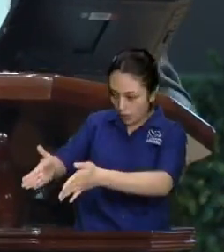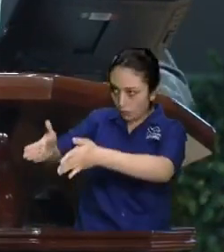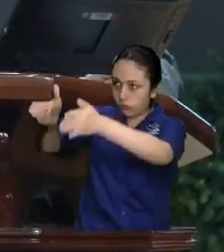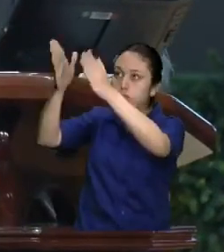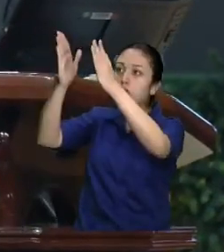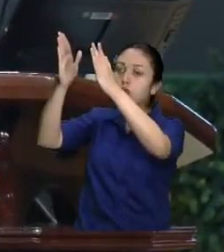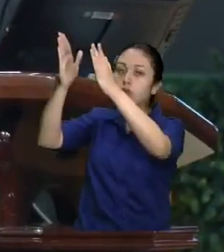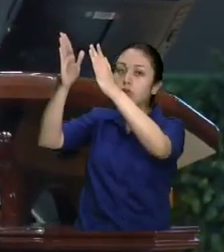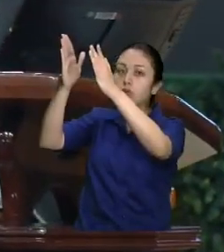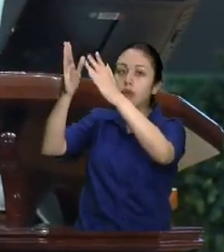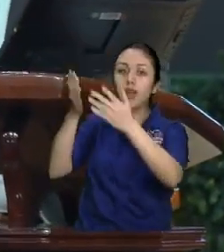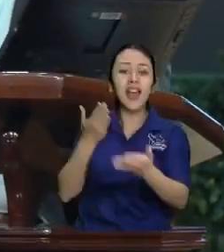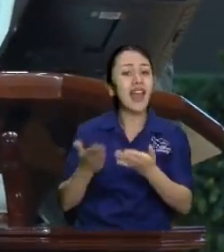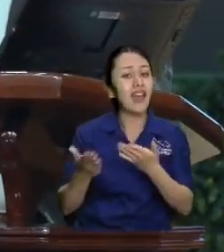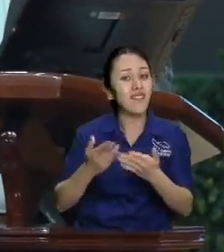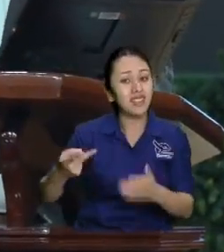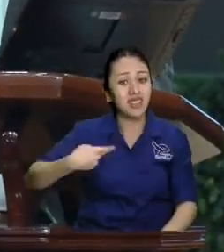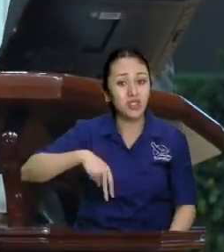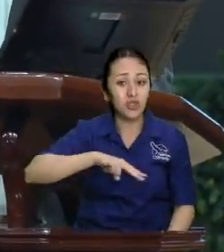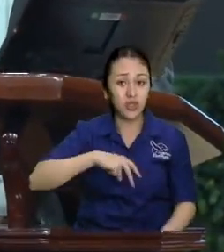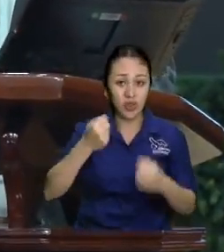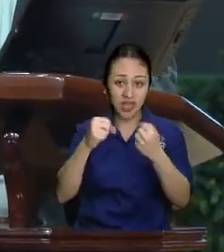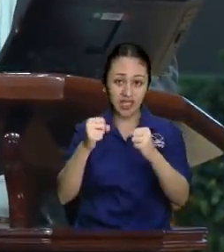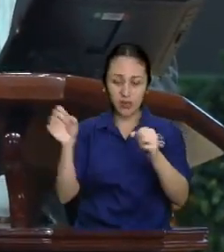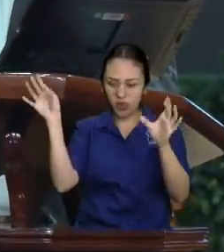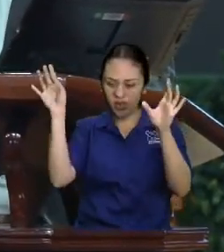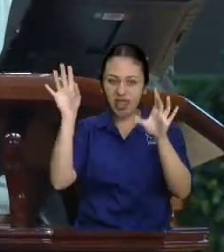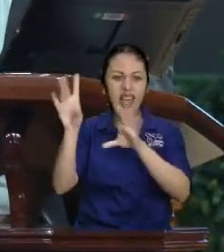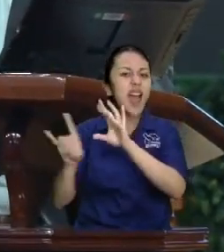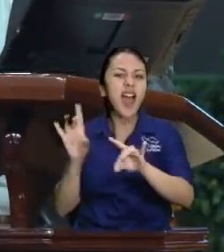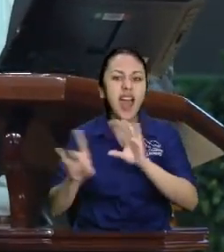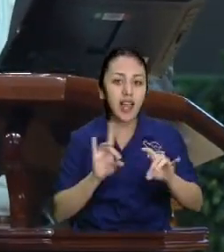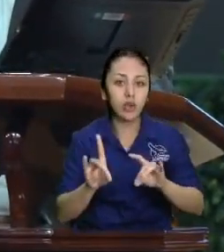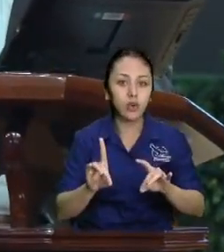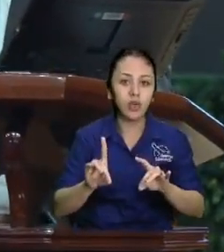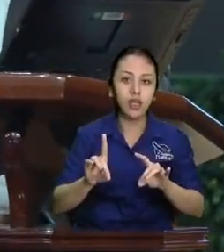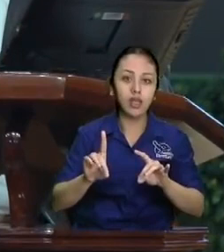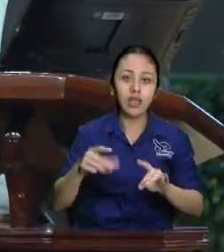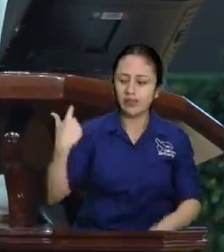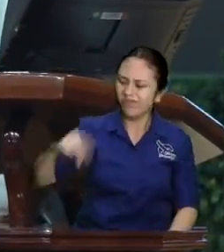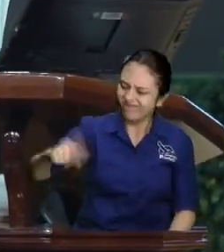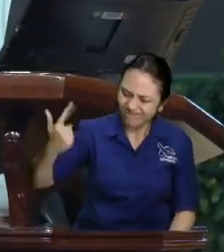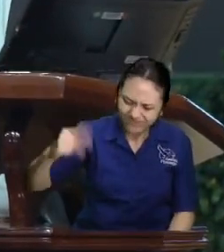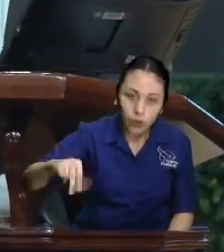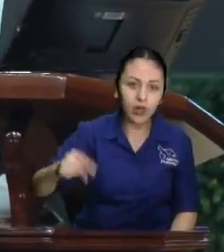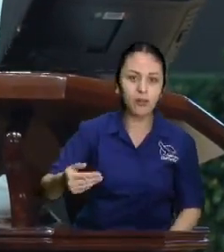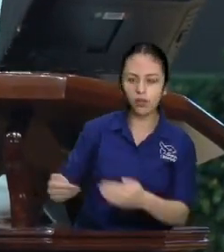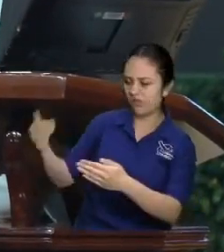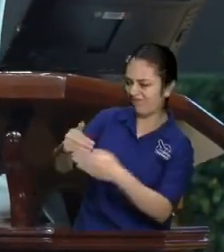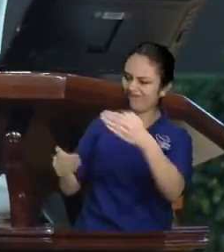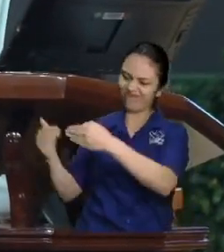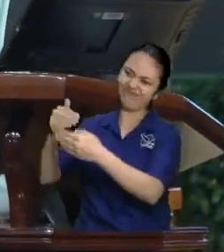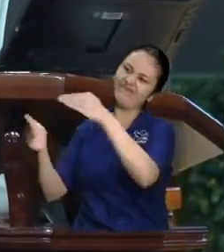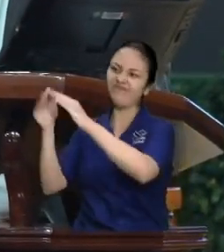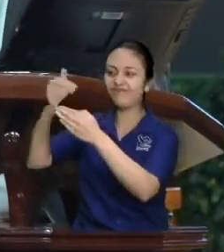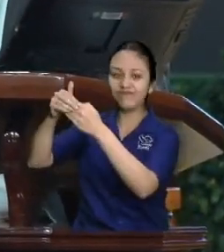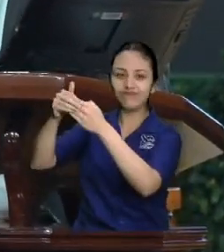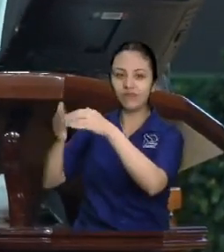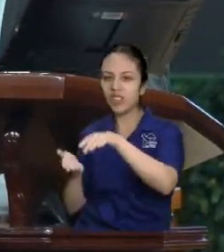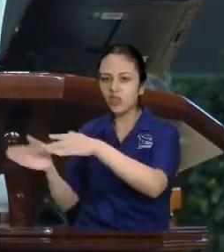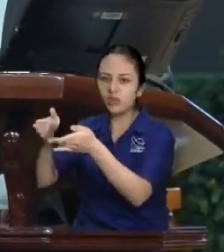Entonces a veces nosotros construimos algo y por prisa, lo construimos